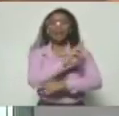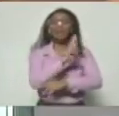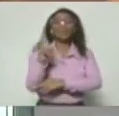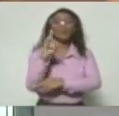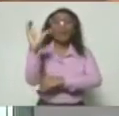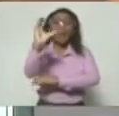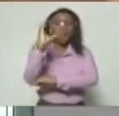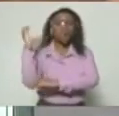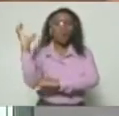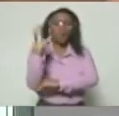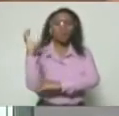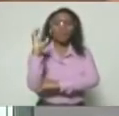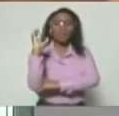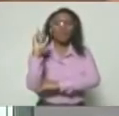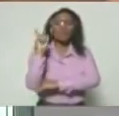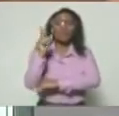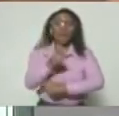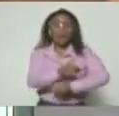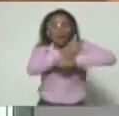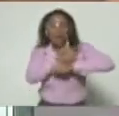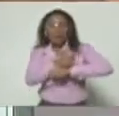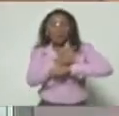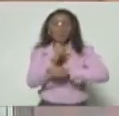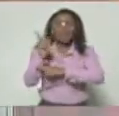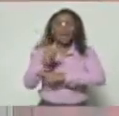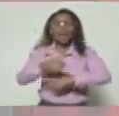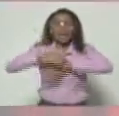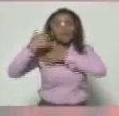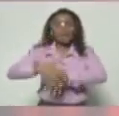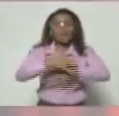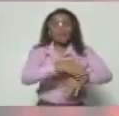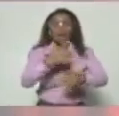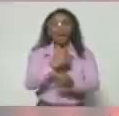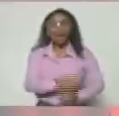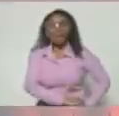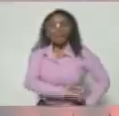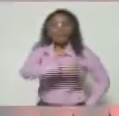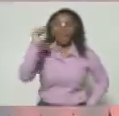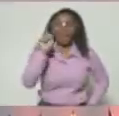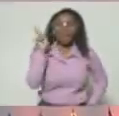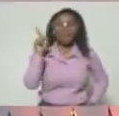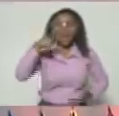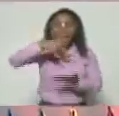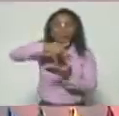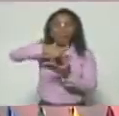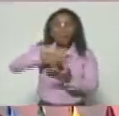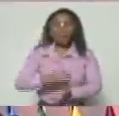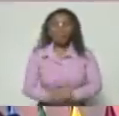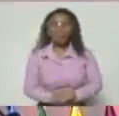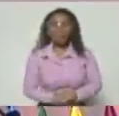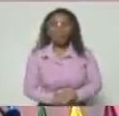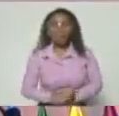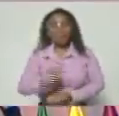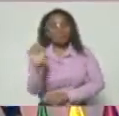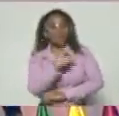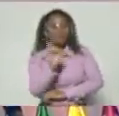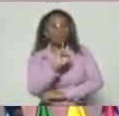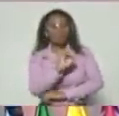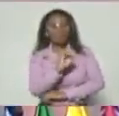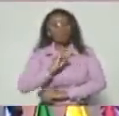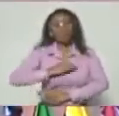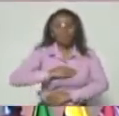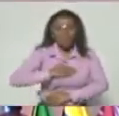de Colombia sin las armas redentoras del Ejército Libertador en Carabobo. Y tampoco hubiese sido